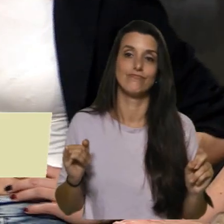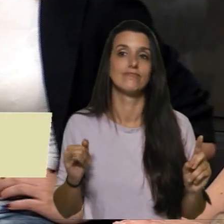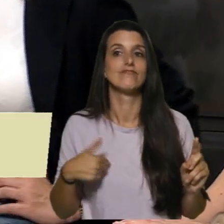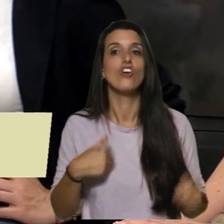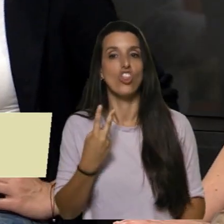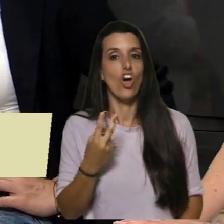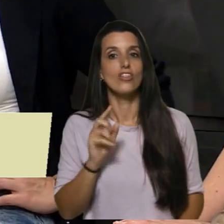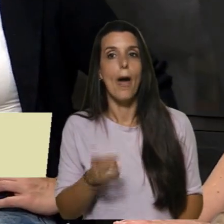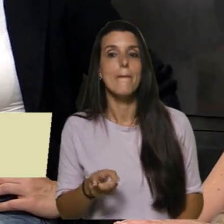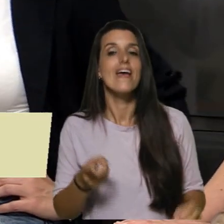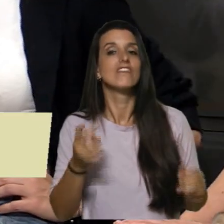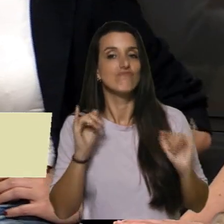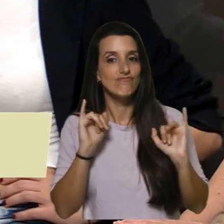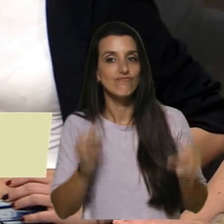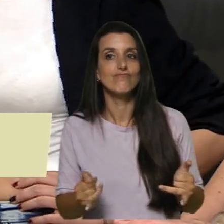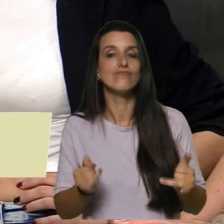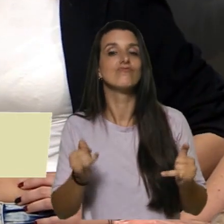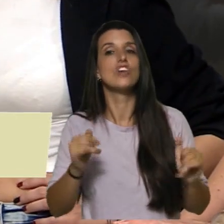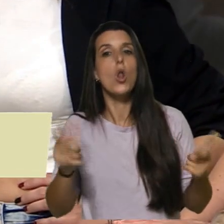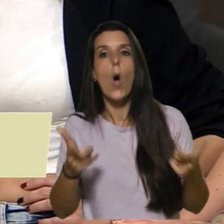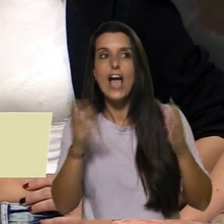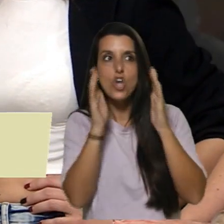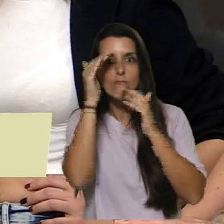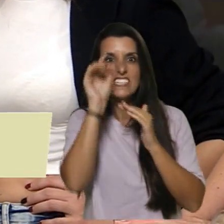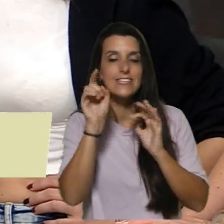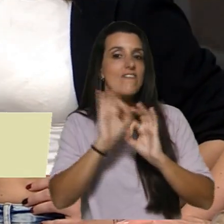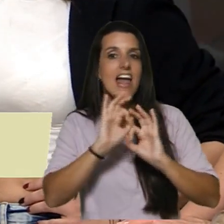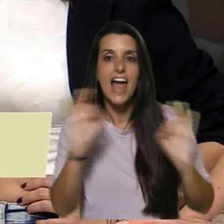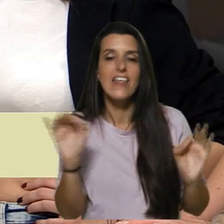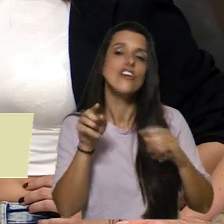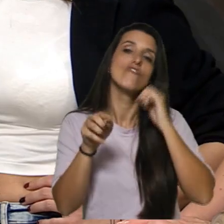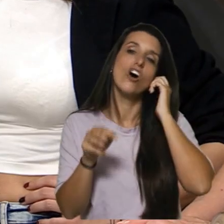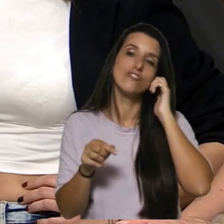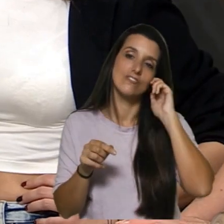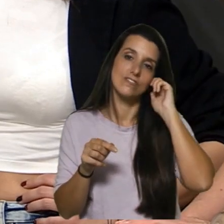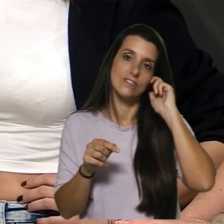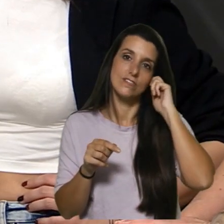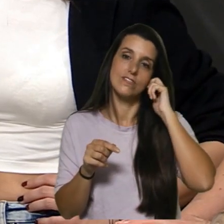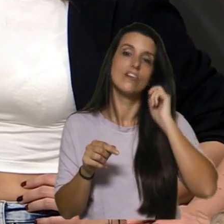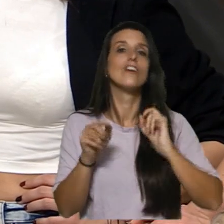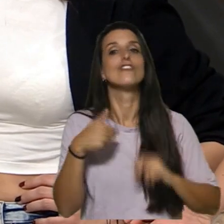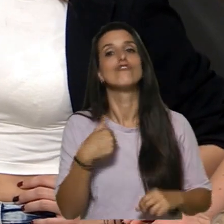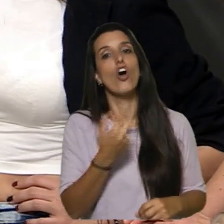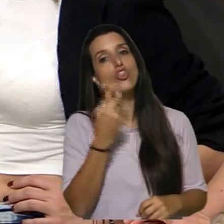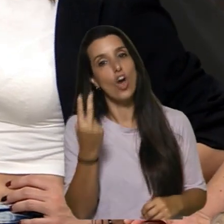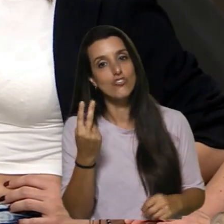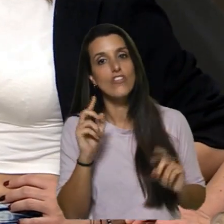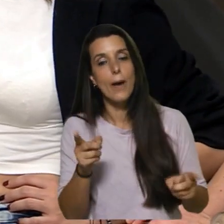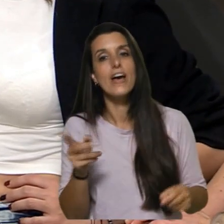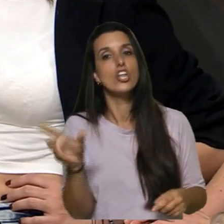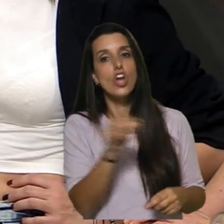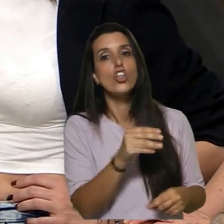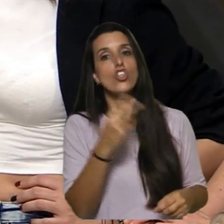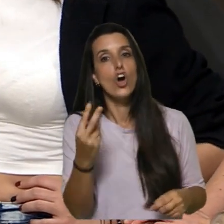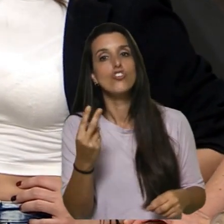dos. Que no está superada por el control, ni obsesiva, ni nada. ¿Y vos? Ni desordenada. Yo estoy en el 2. Estamos todos estuve en el